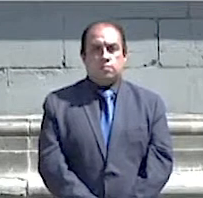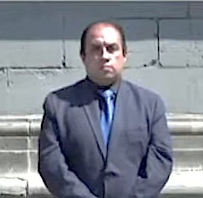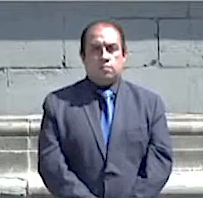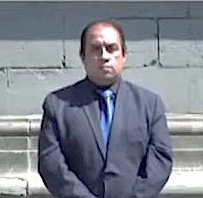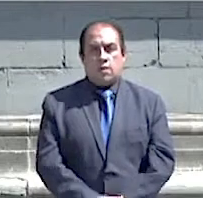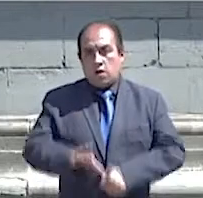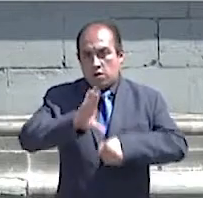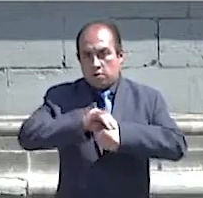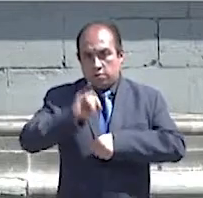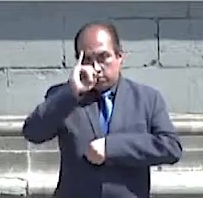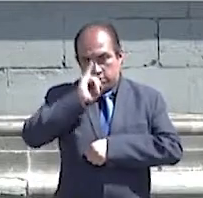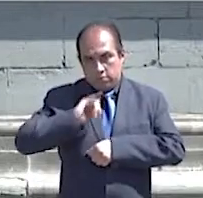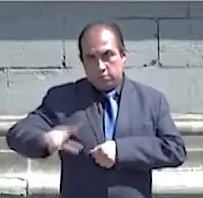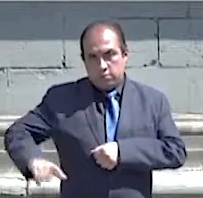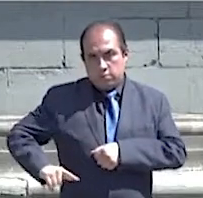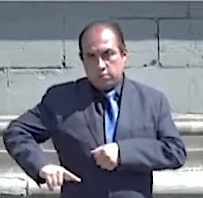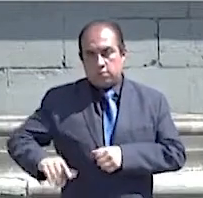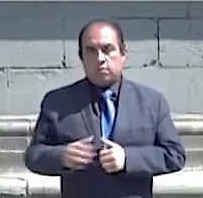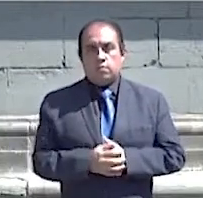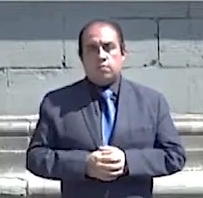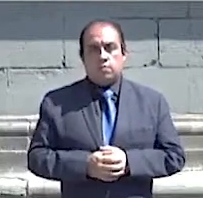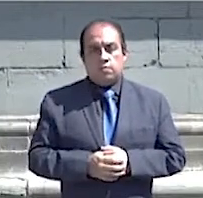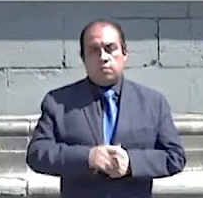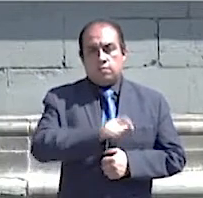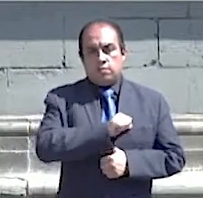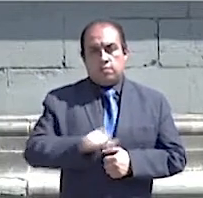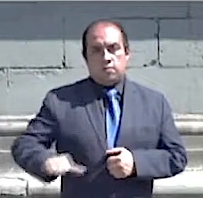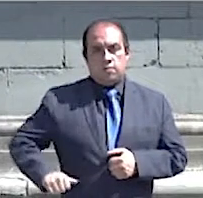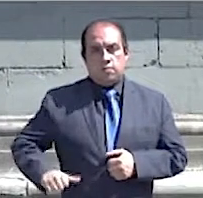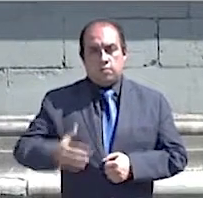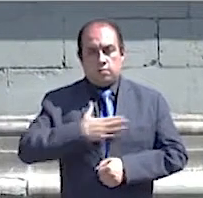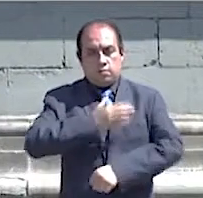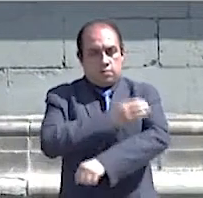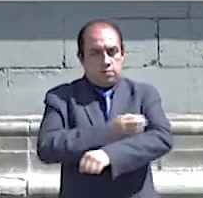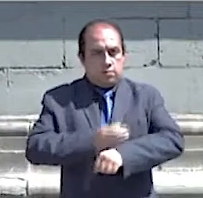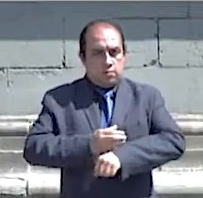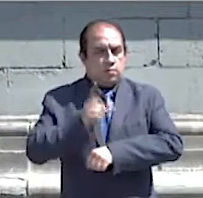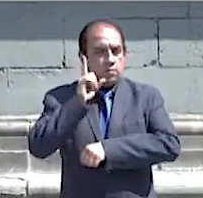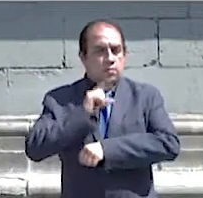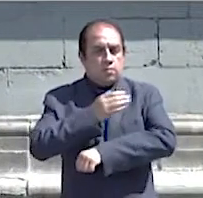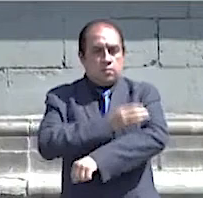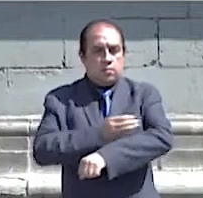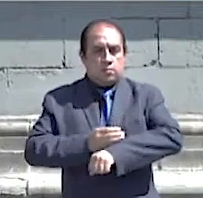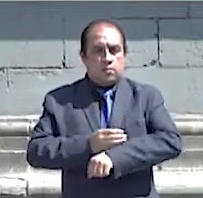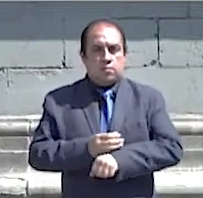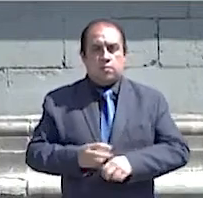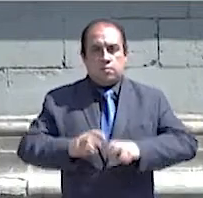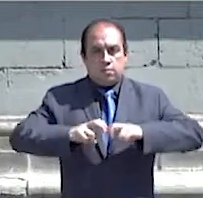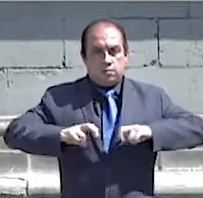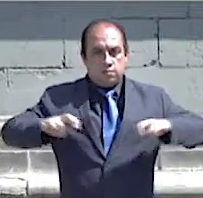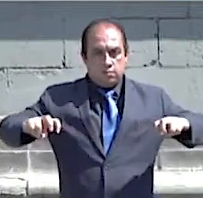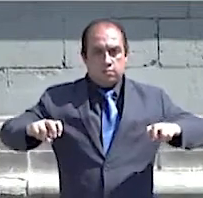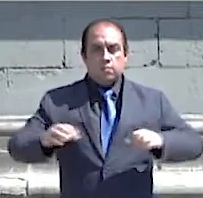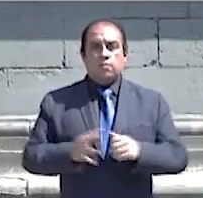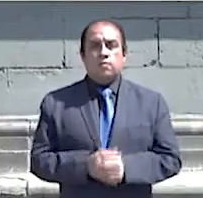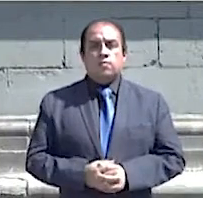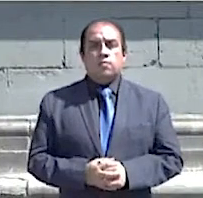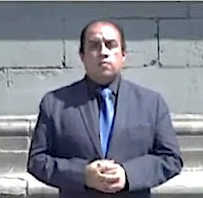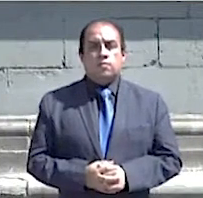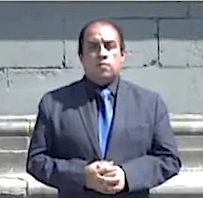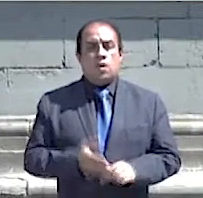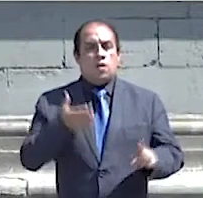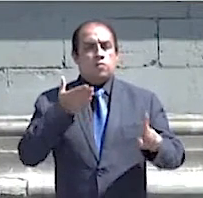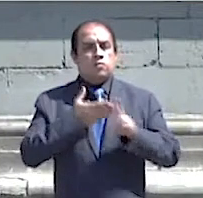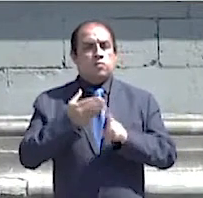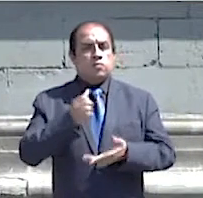Con el permiso de la jefa de gobierno, alcalde y mis compañeras y compañeros integrantes del Presidium, la visión de